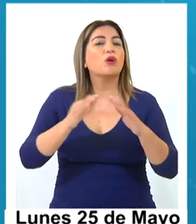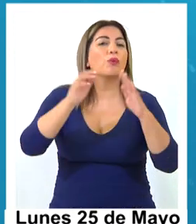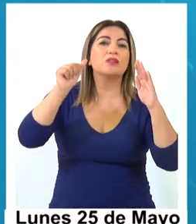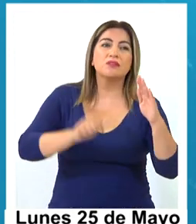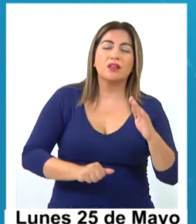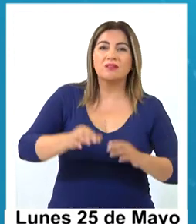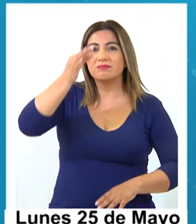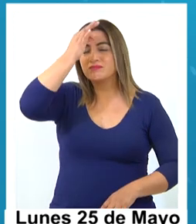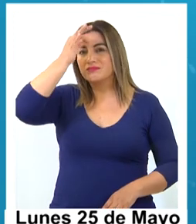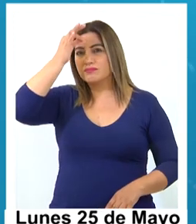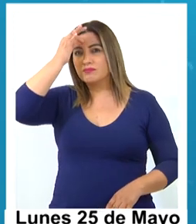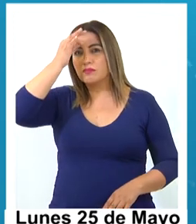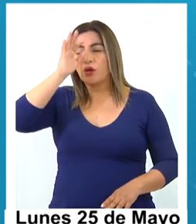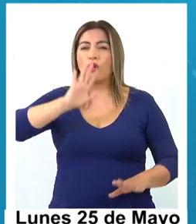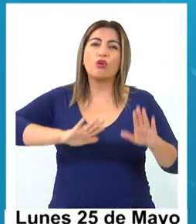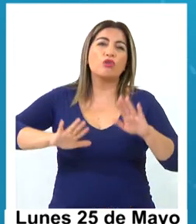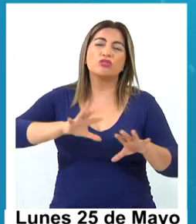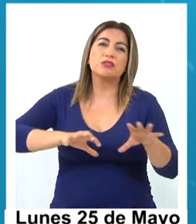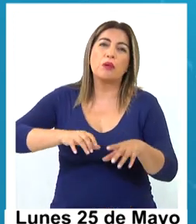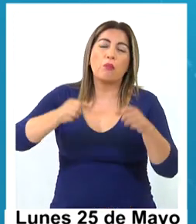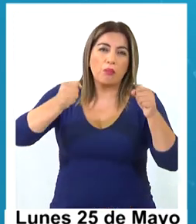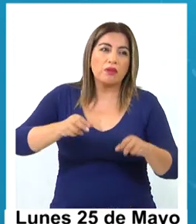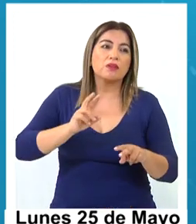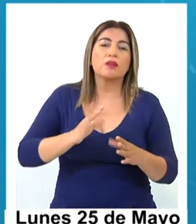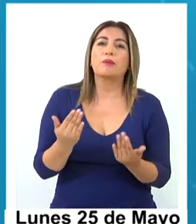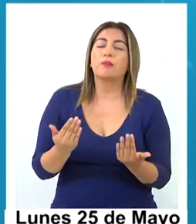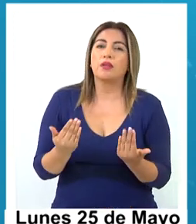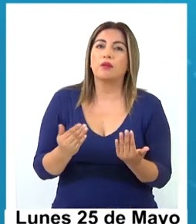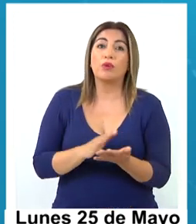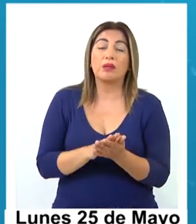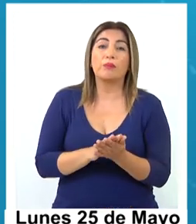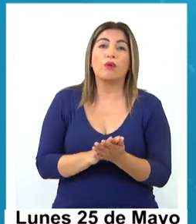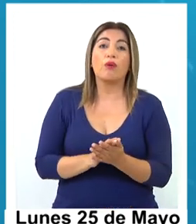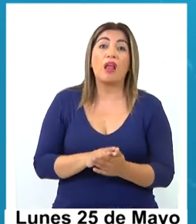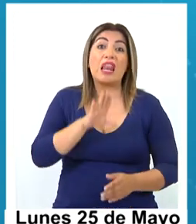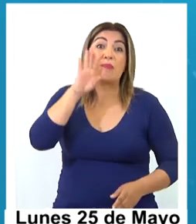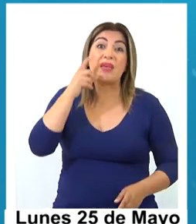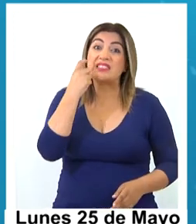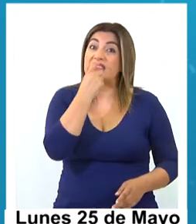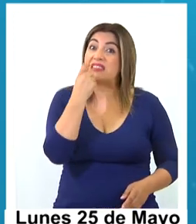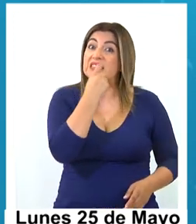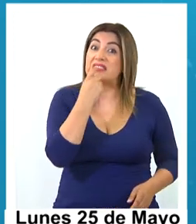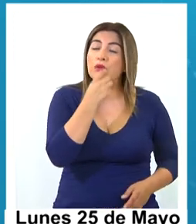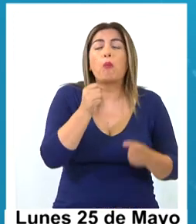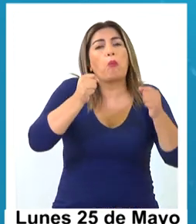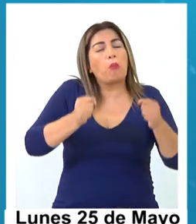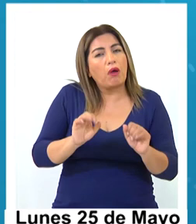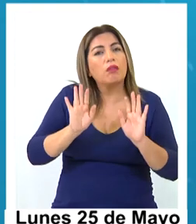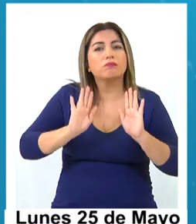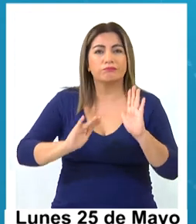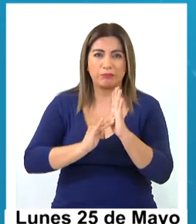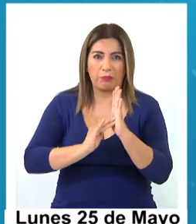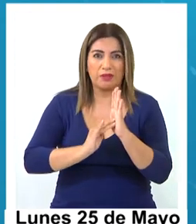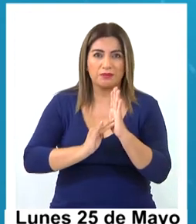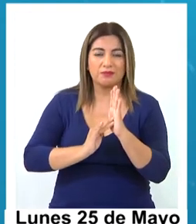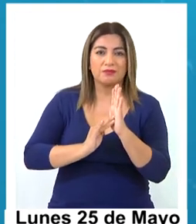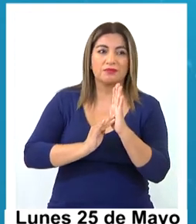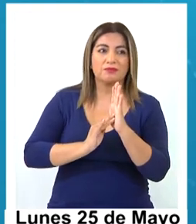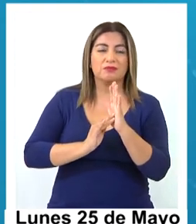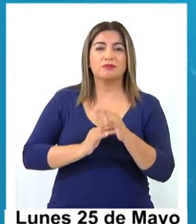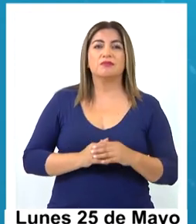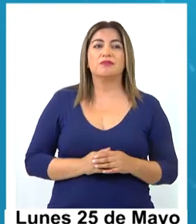cuarentena en una pandemia hay cosas que pueden esperar por ejemplo hacerse una limpieza puede esperar a hacerse una limpieza